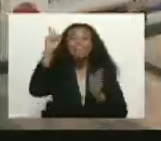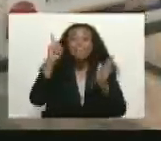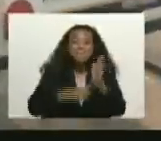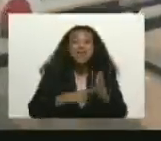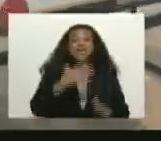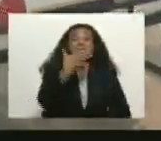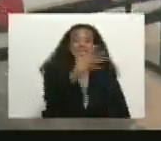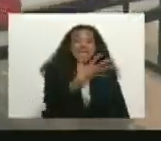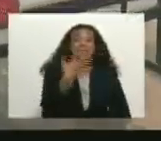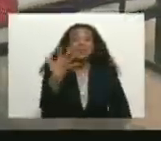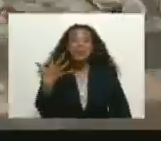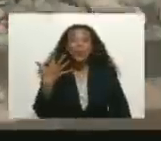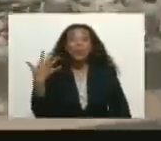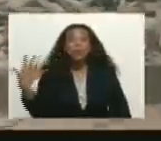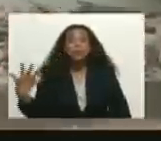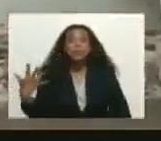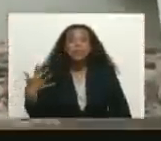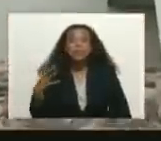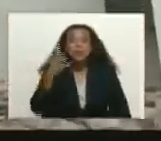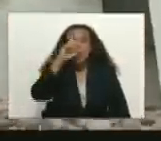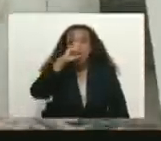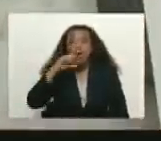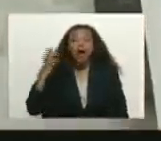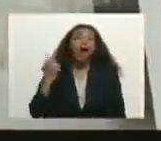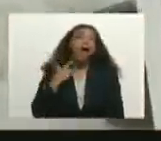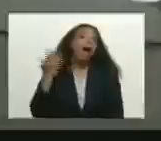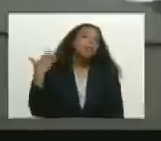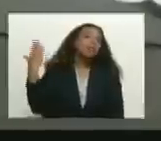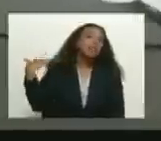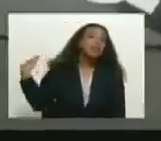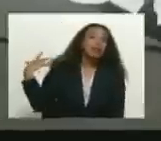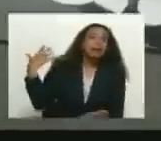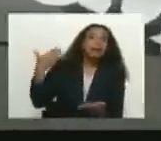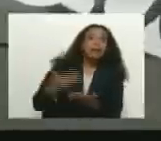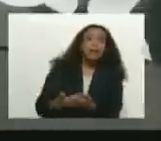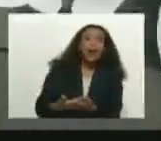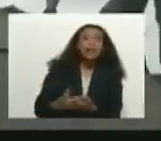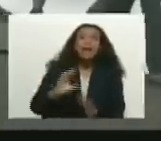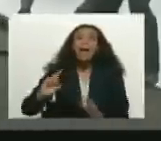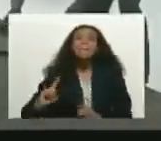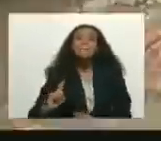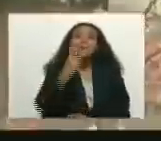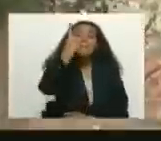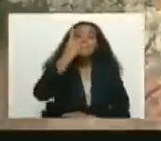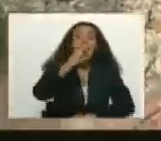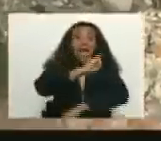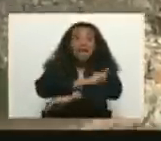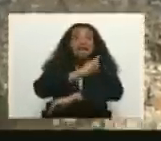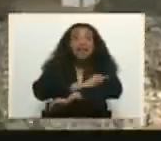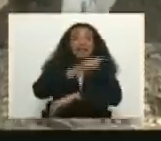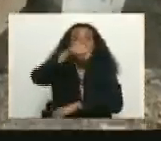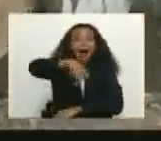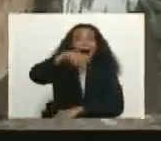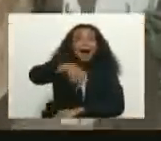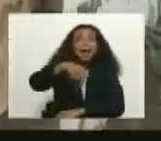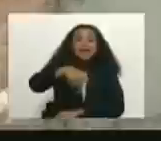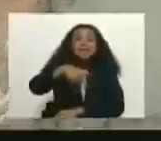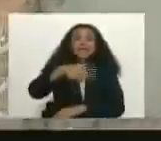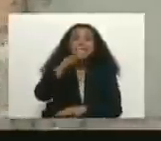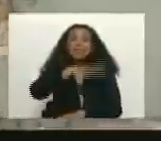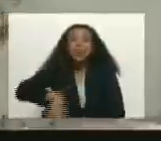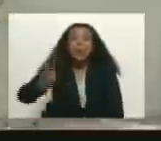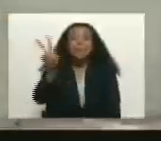1555. Naguara, no te creo. Con Nicolásito estábamos conversando, que es de las primeras iglesias del